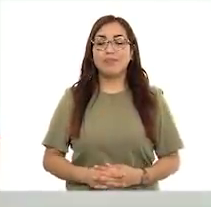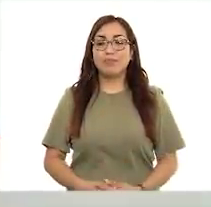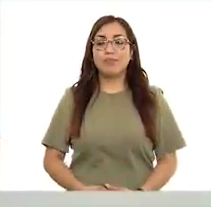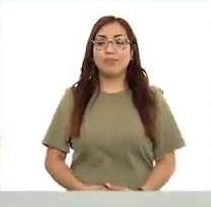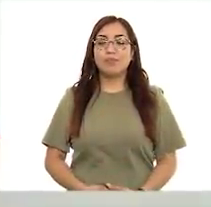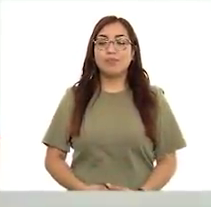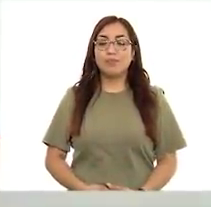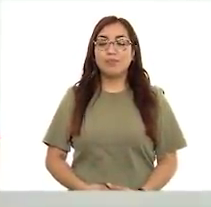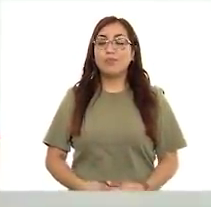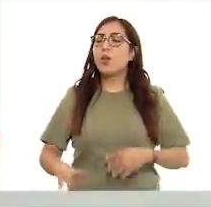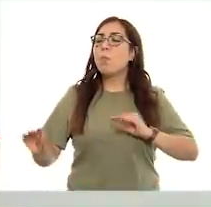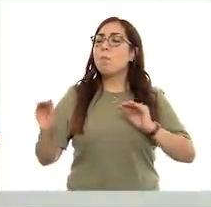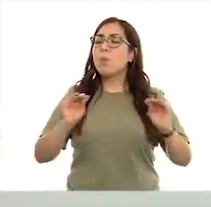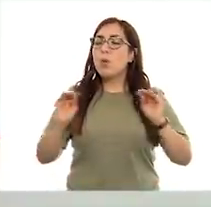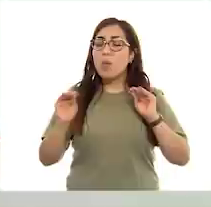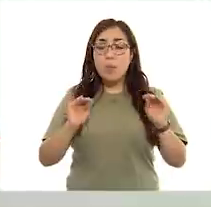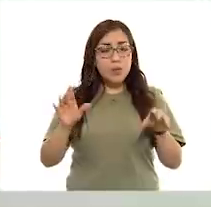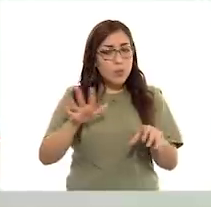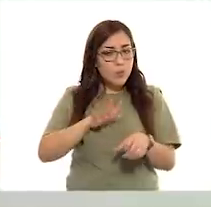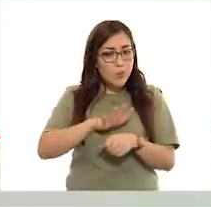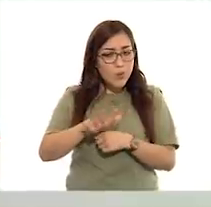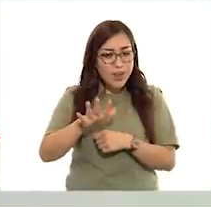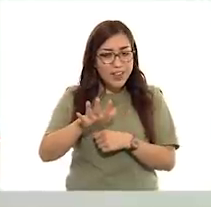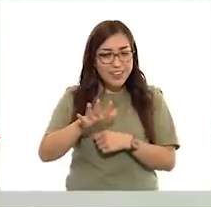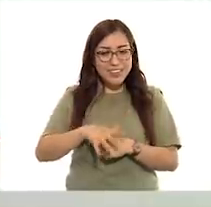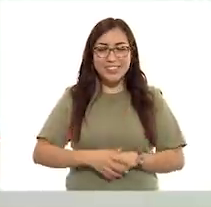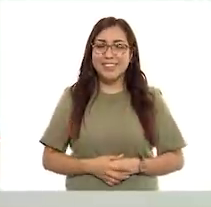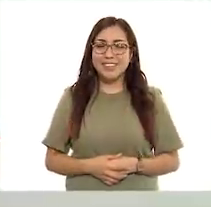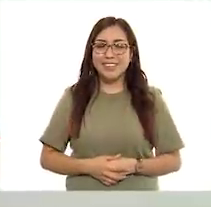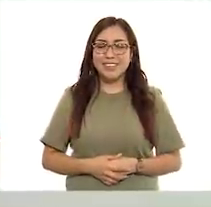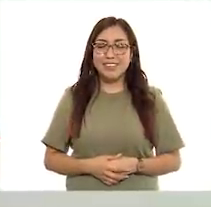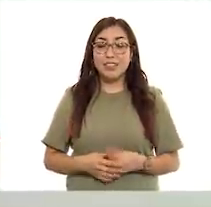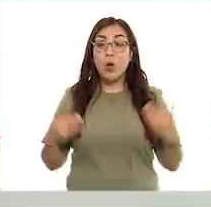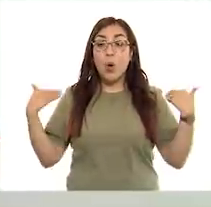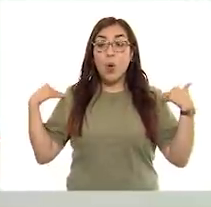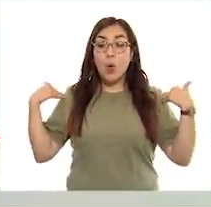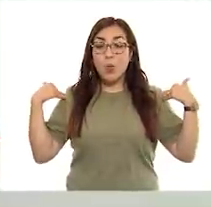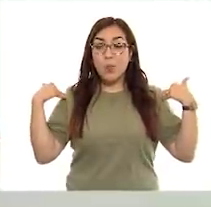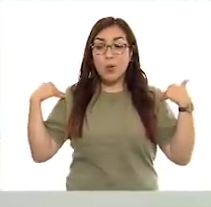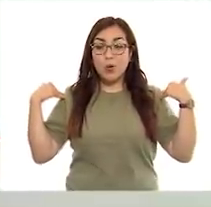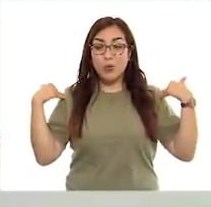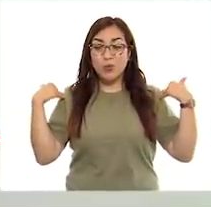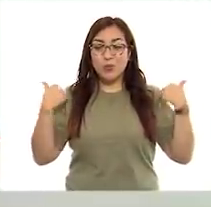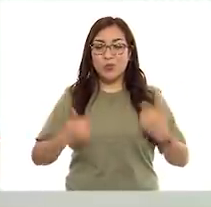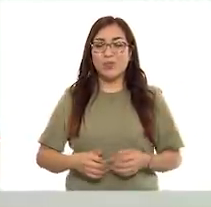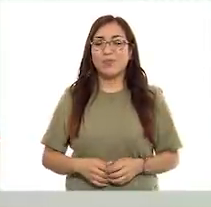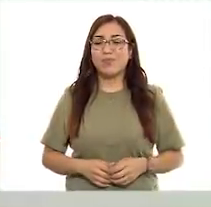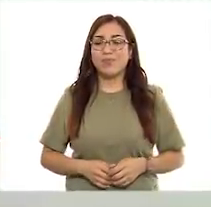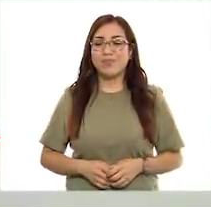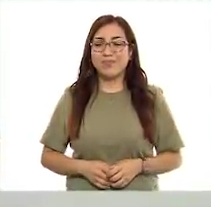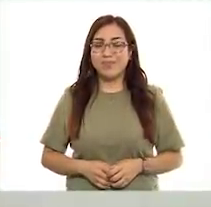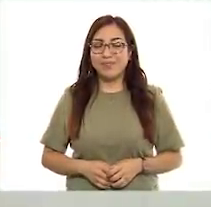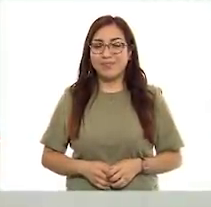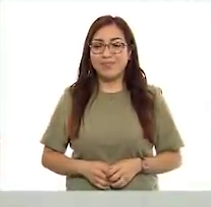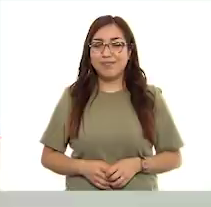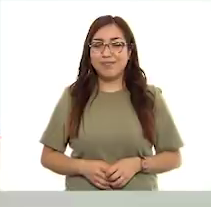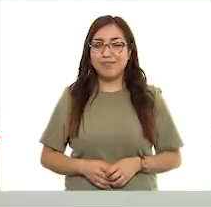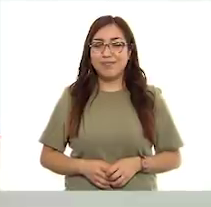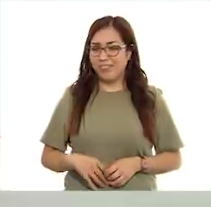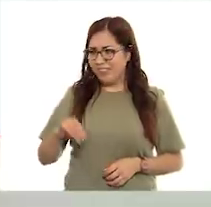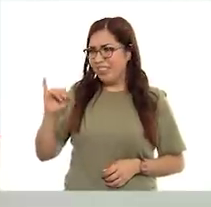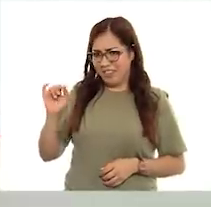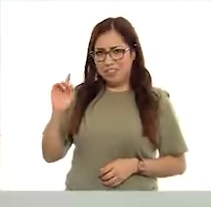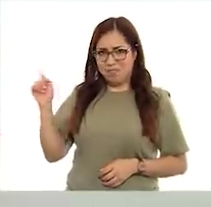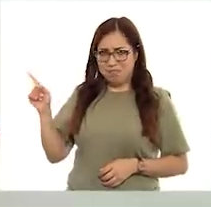Y va a ser el movimiento de... ¡Hombros! ¡Hombros! Sí parece, ¿verdad?